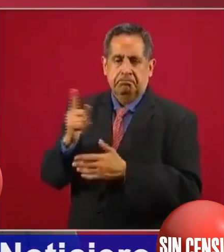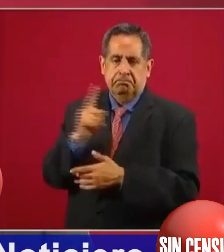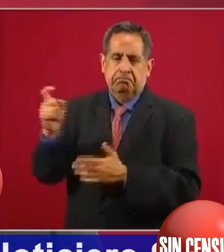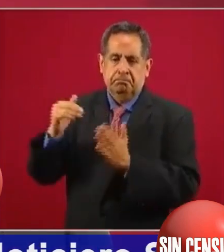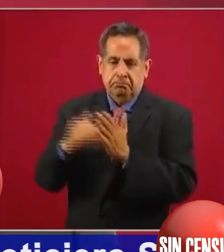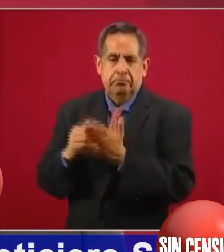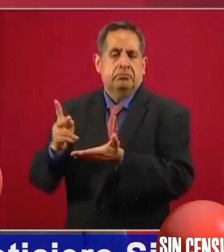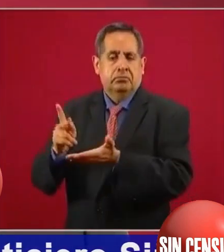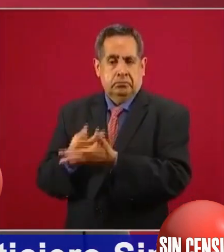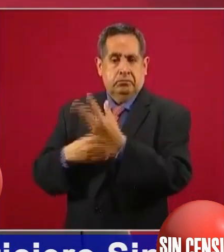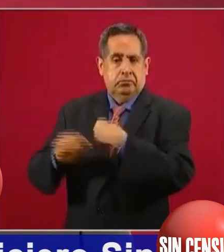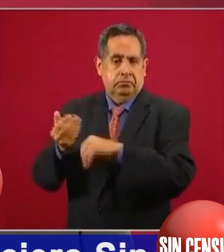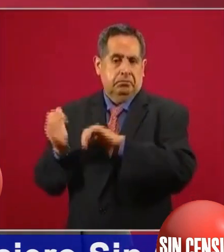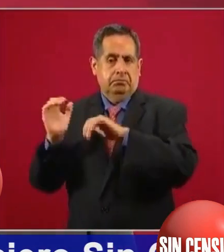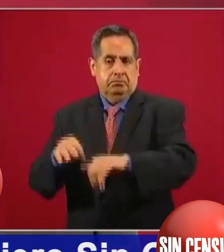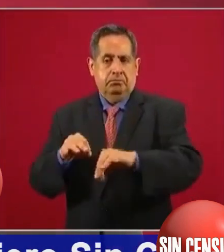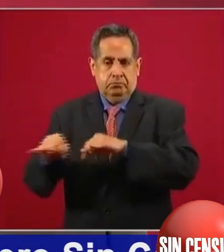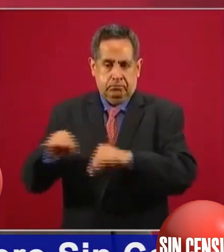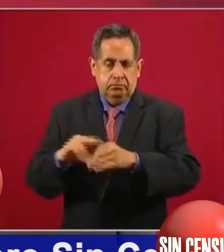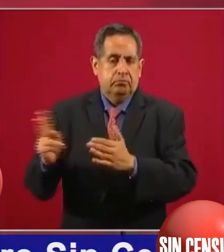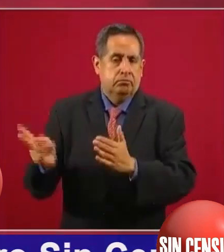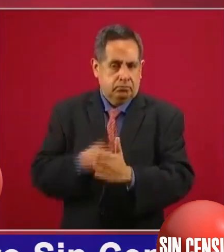agosto se recontrataron